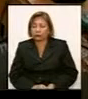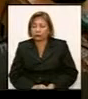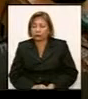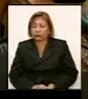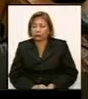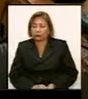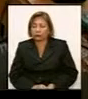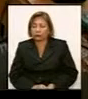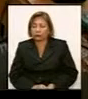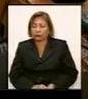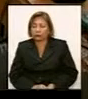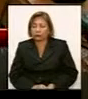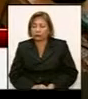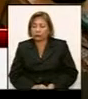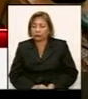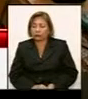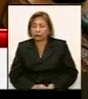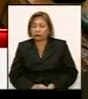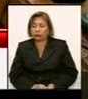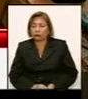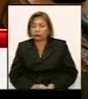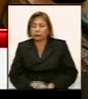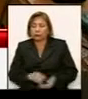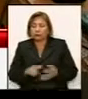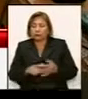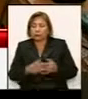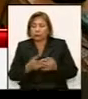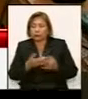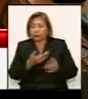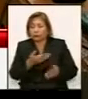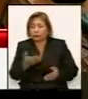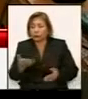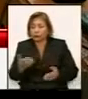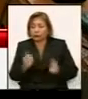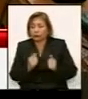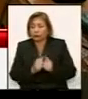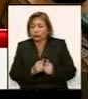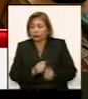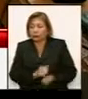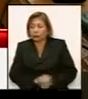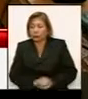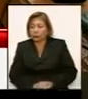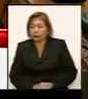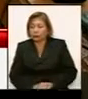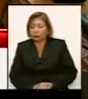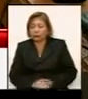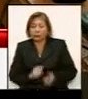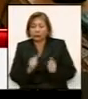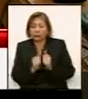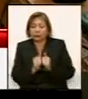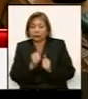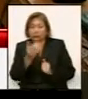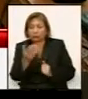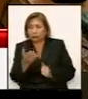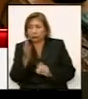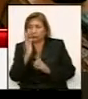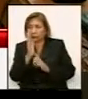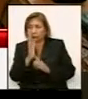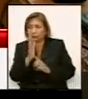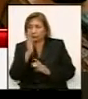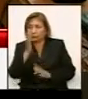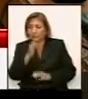unión es yo quisiera que empecemos el día de hoy con la presentación